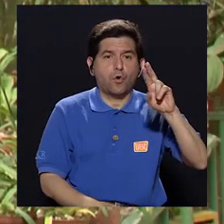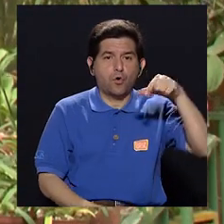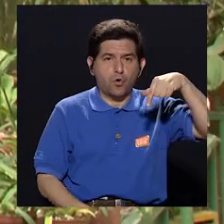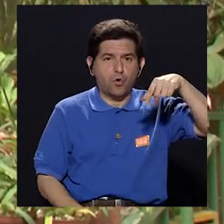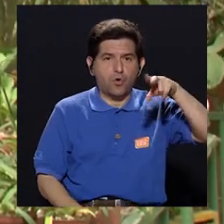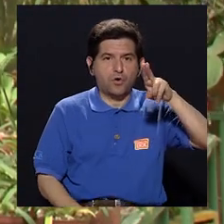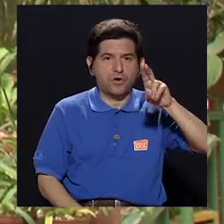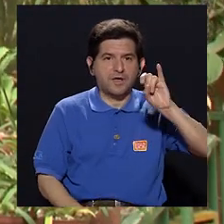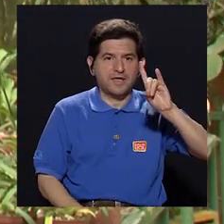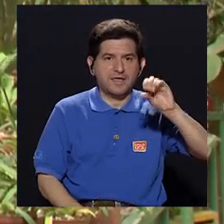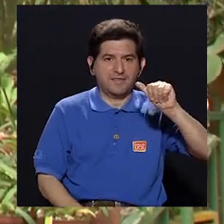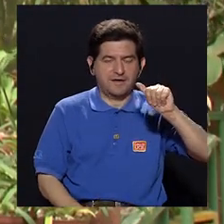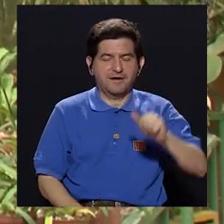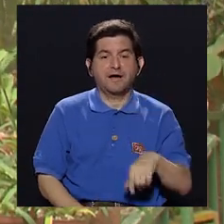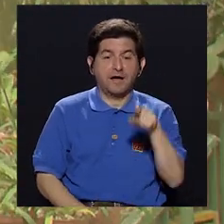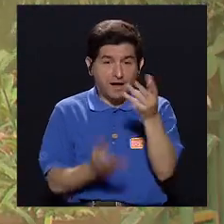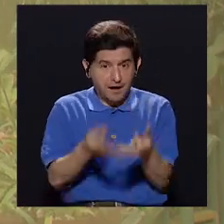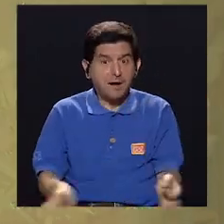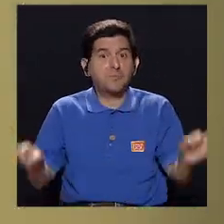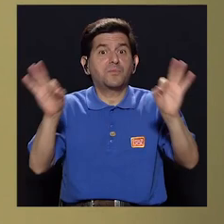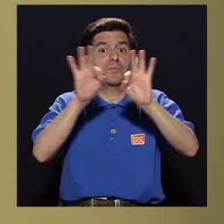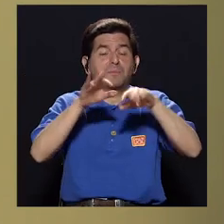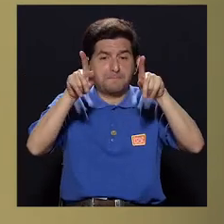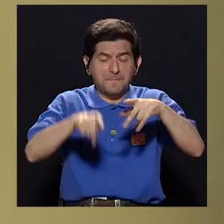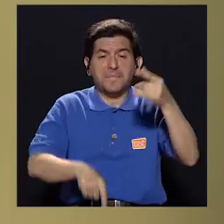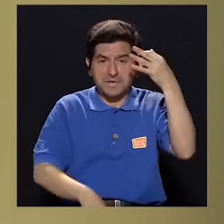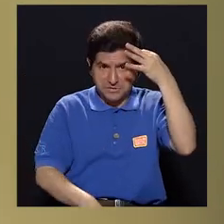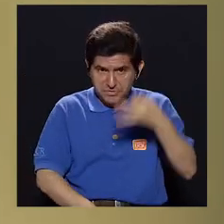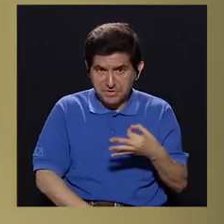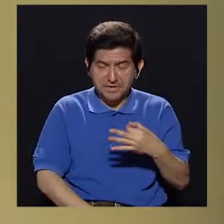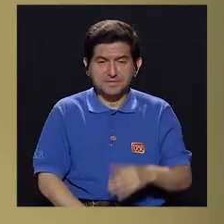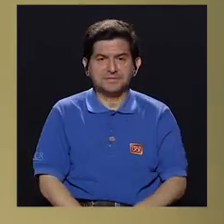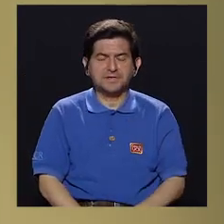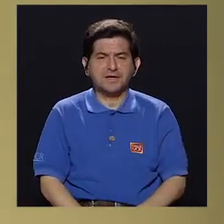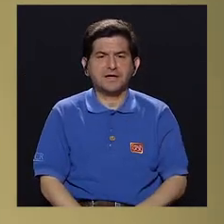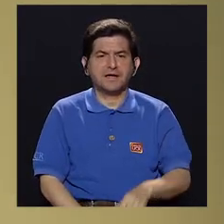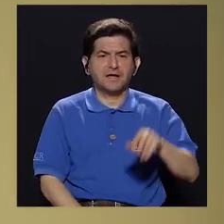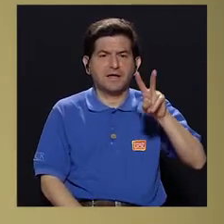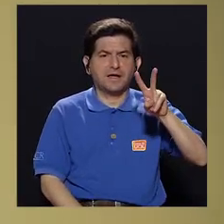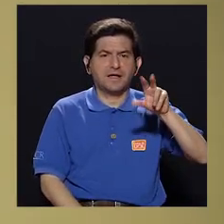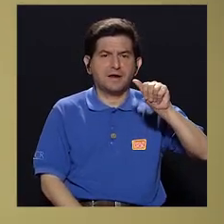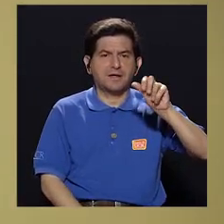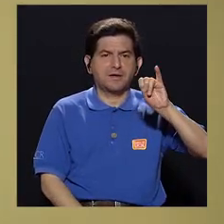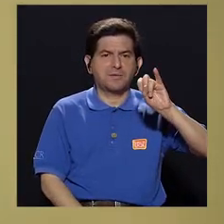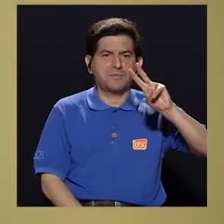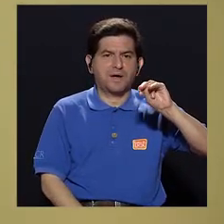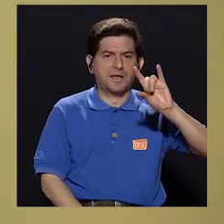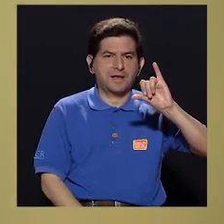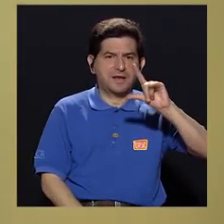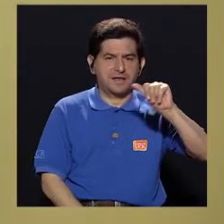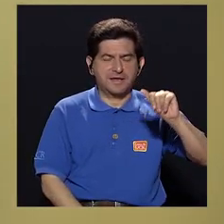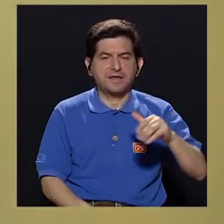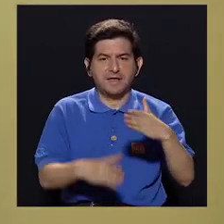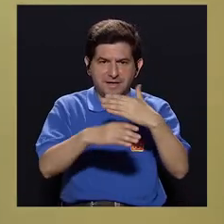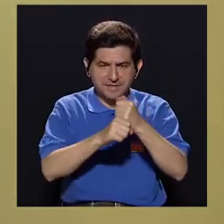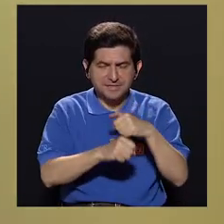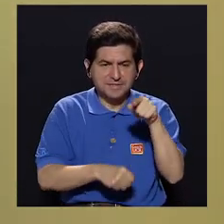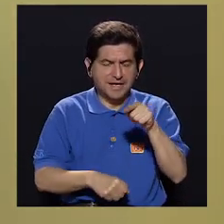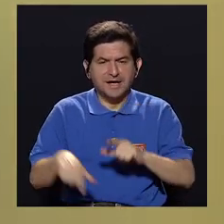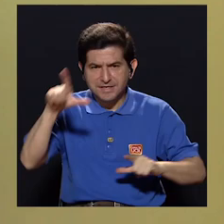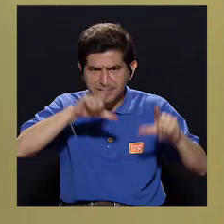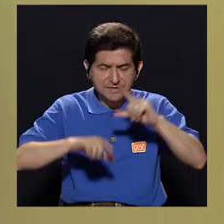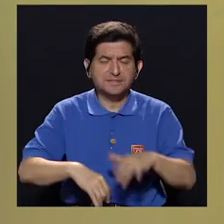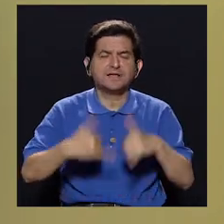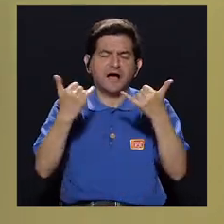saca de un fruto de una orquídea pero ad y es muy importante Adam porque la gente piensa que la vainilla es algo artificial algo hecho en el laboratorio No